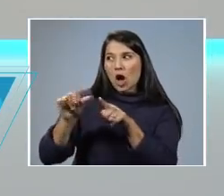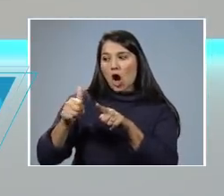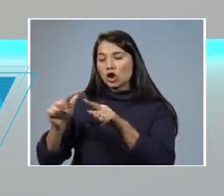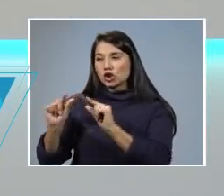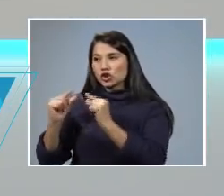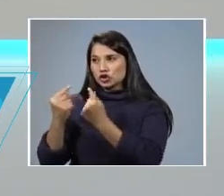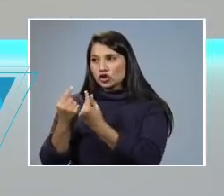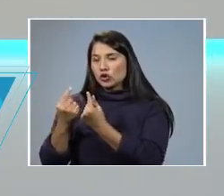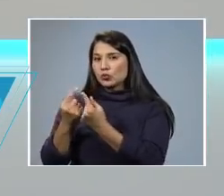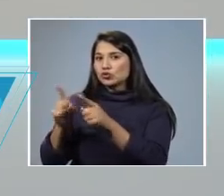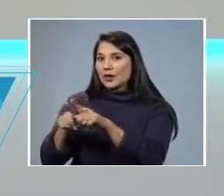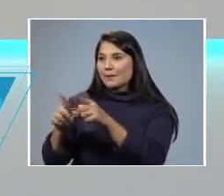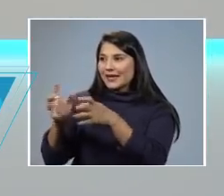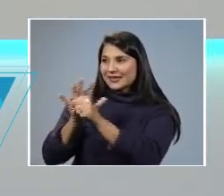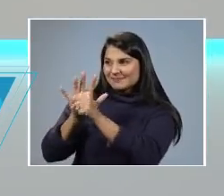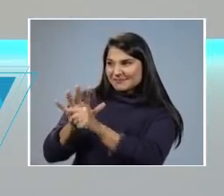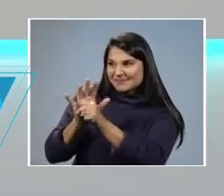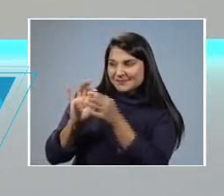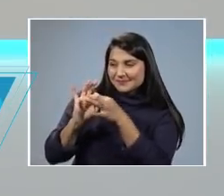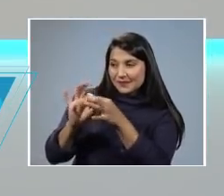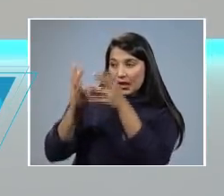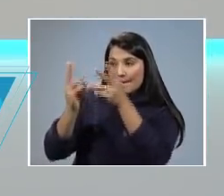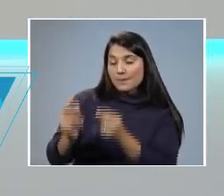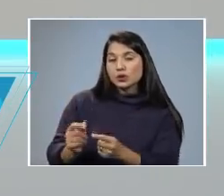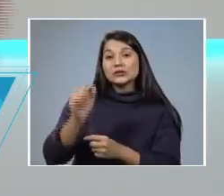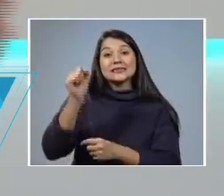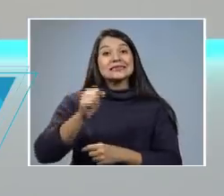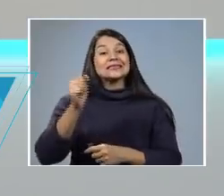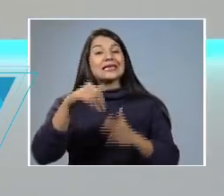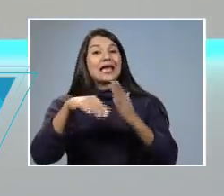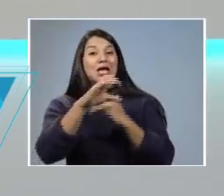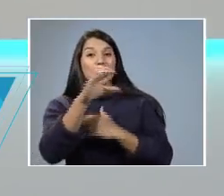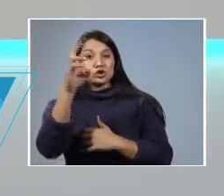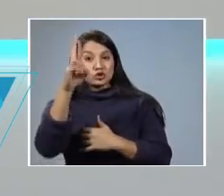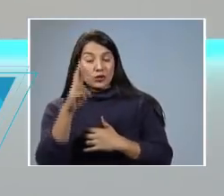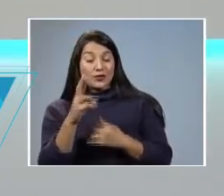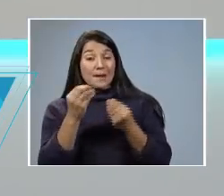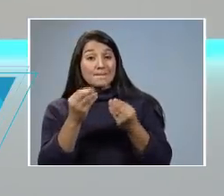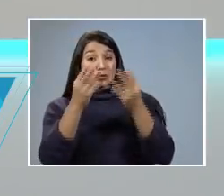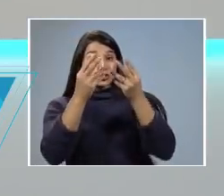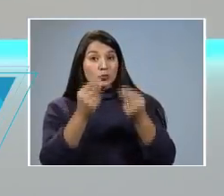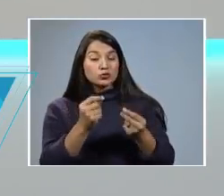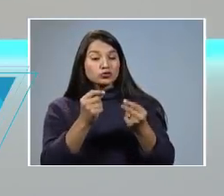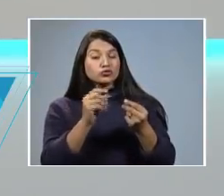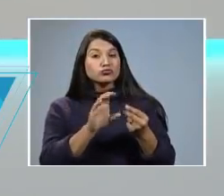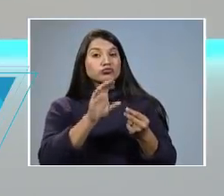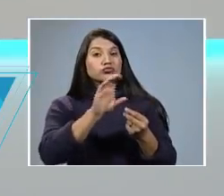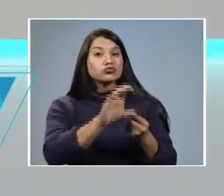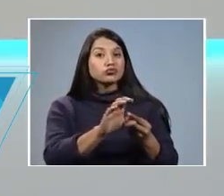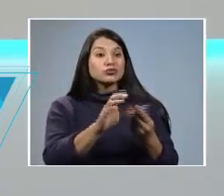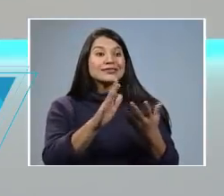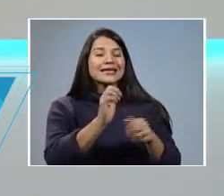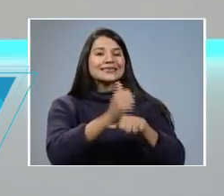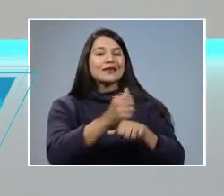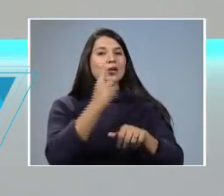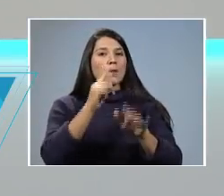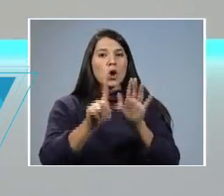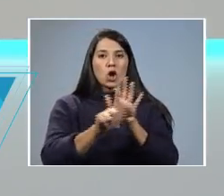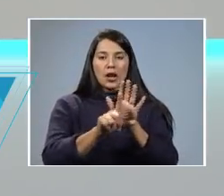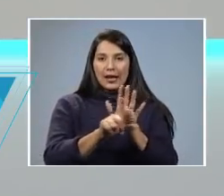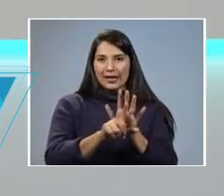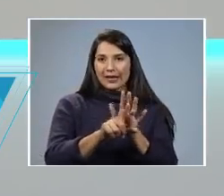que es importante. En Costa Rica, una buena parte del presupuesto está determinado por leyes.